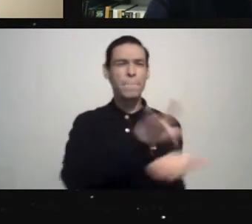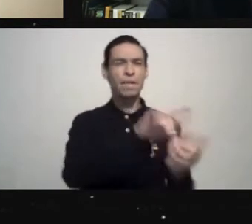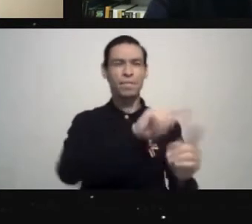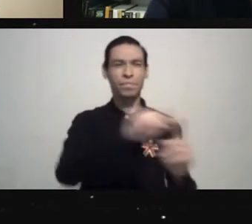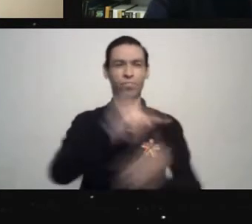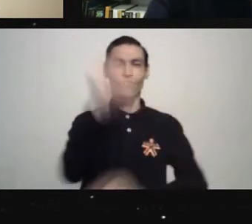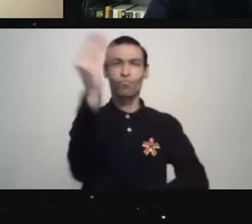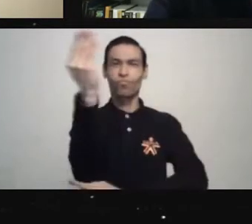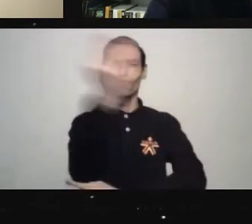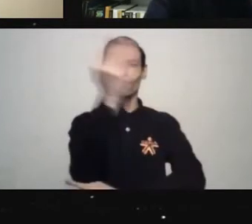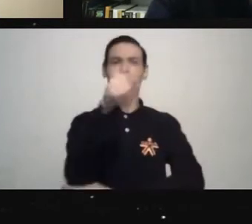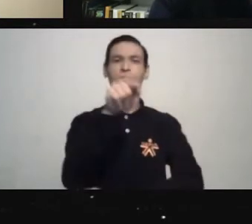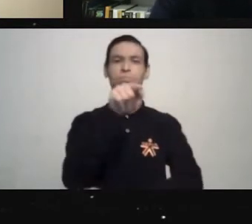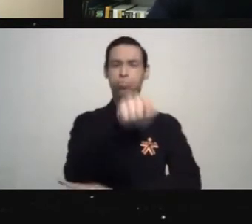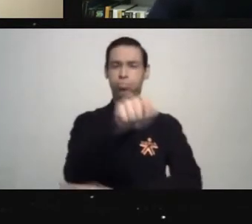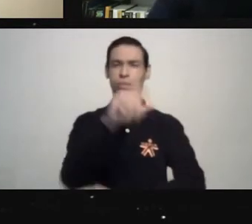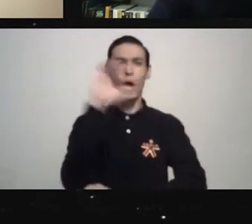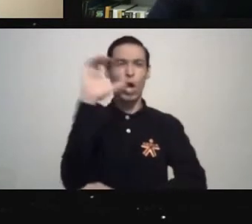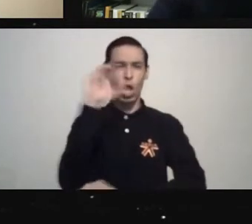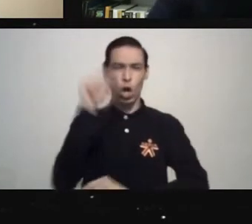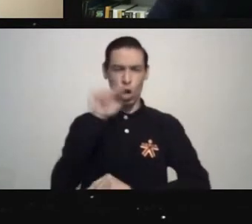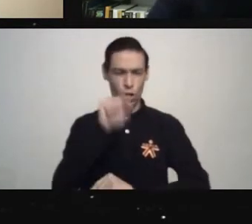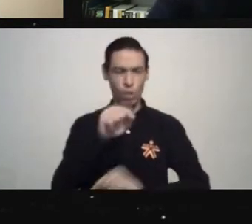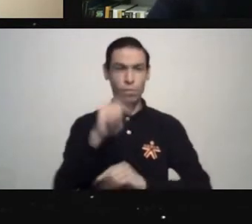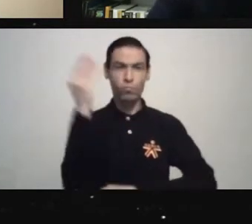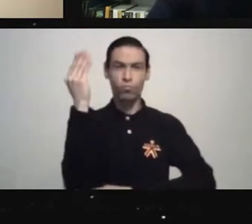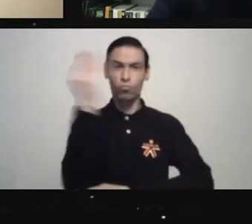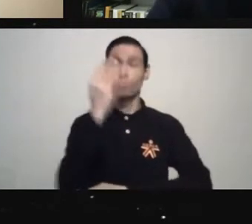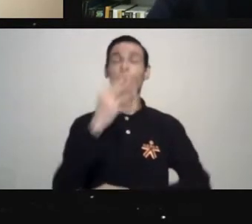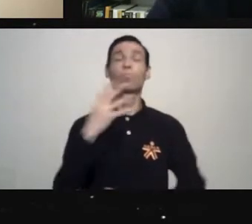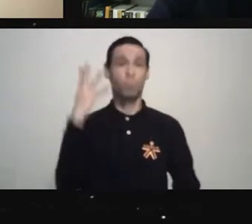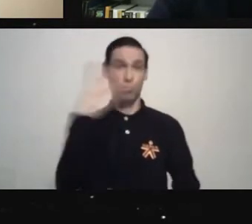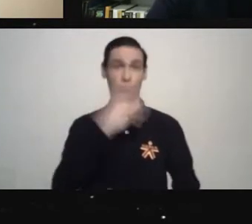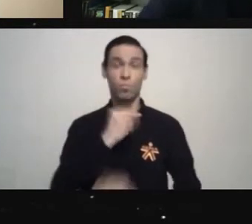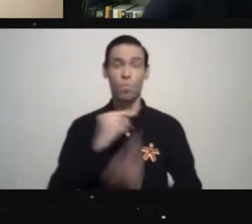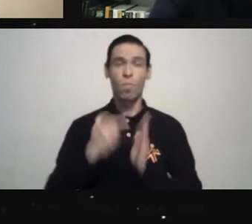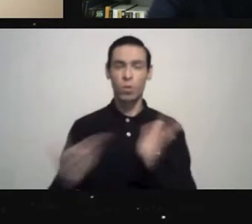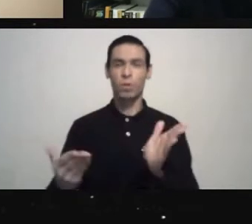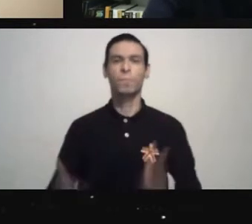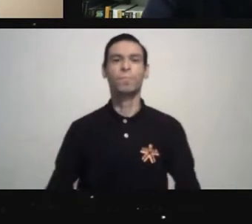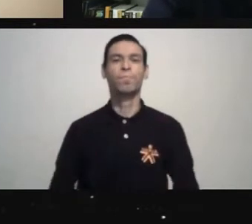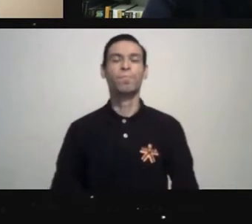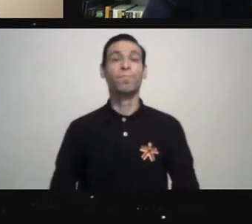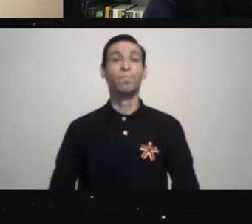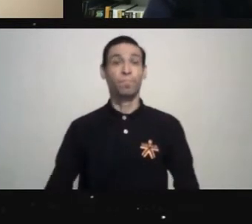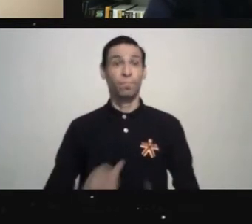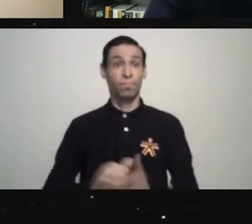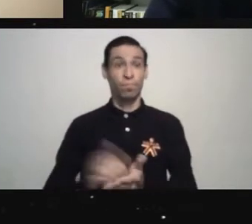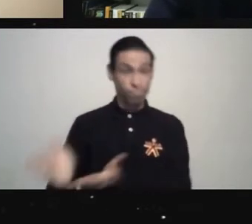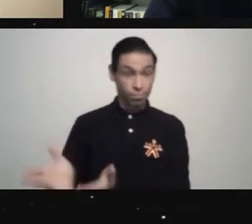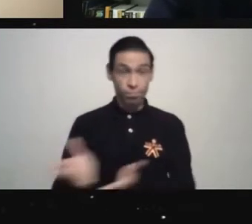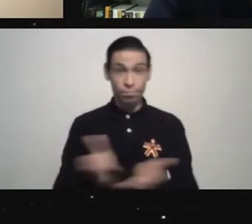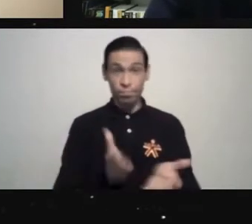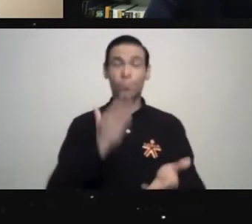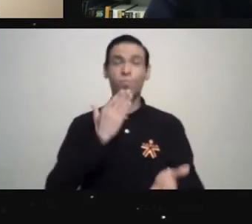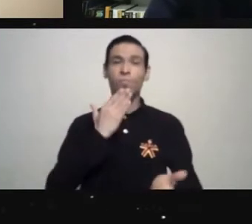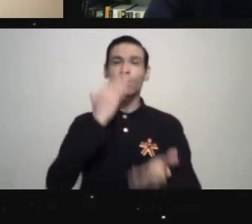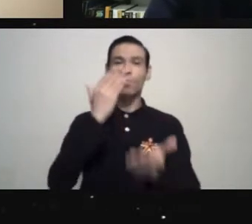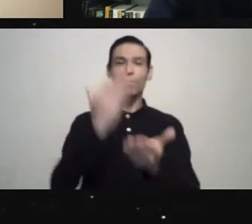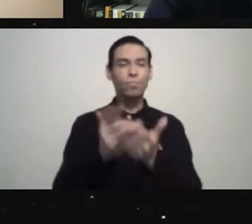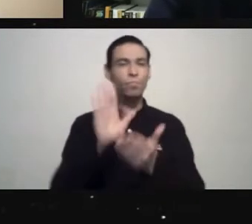gran pantalla esta película maravillosa colombiana. Entonces, adelante, muchas gracias al